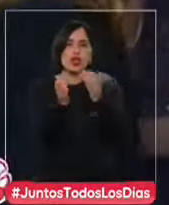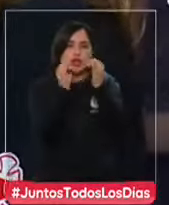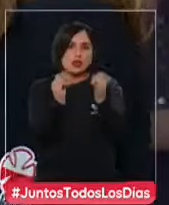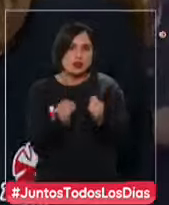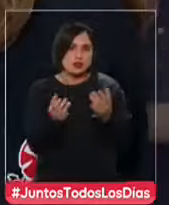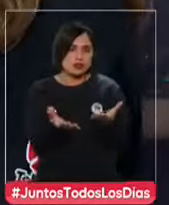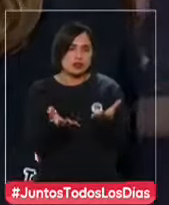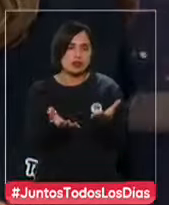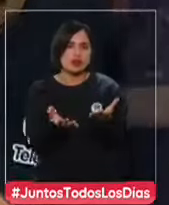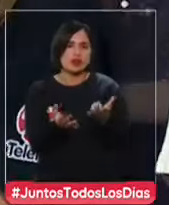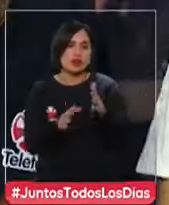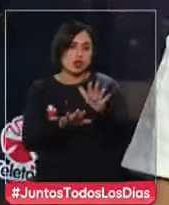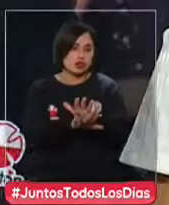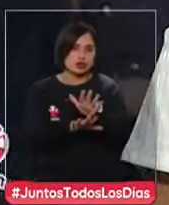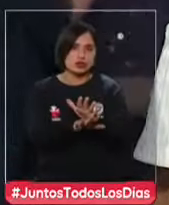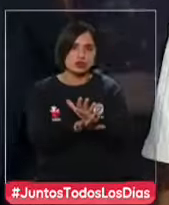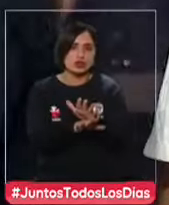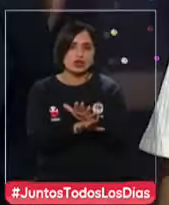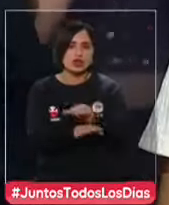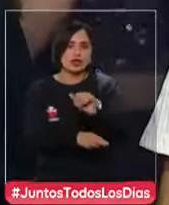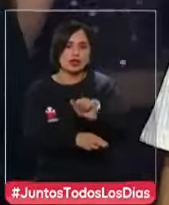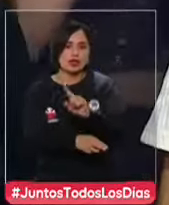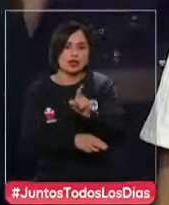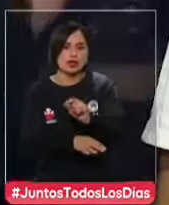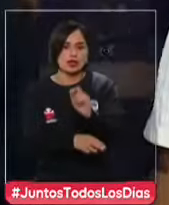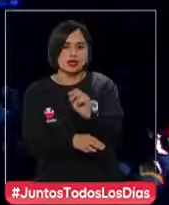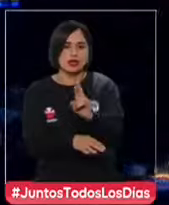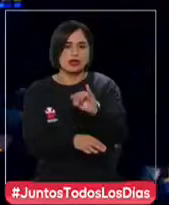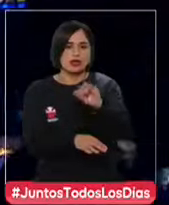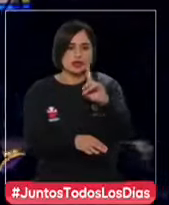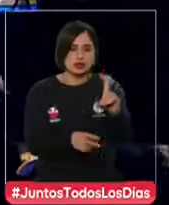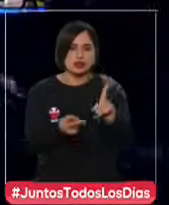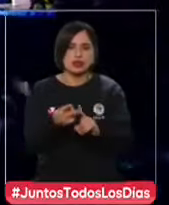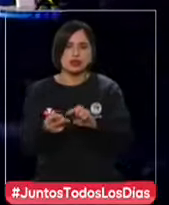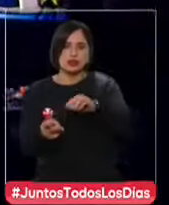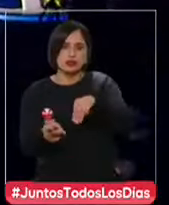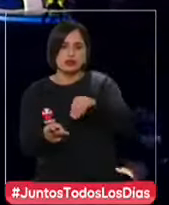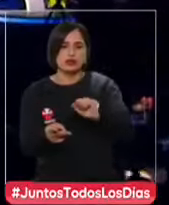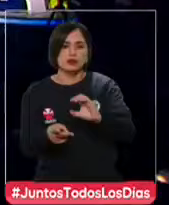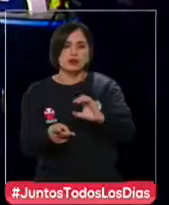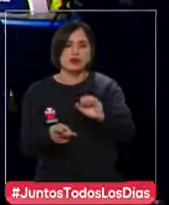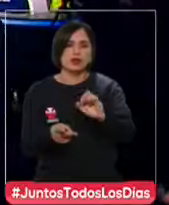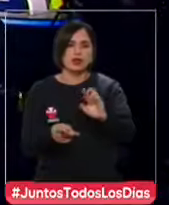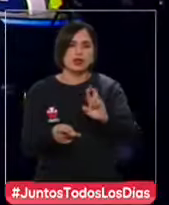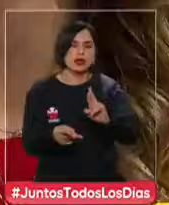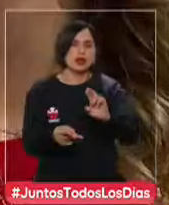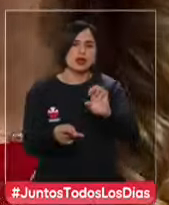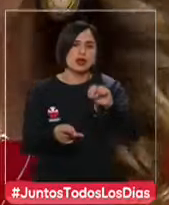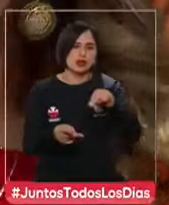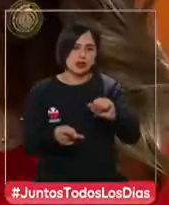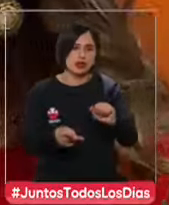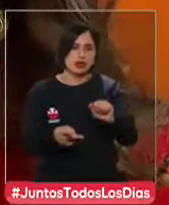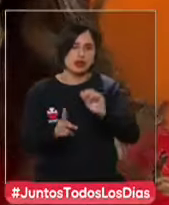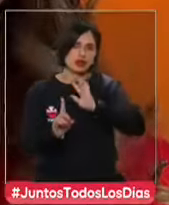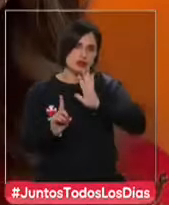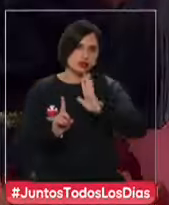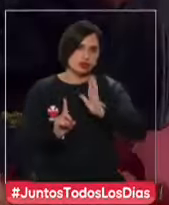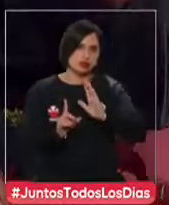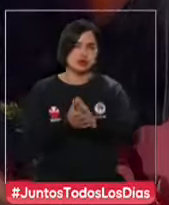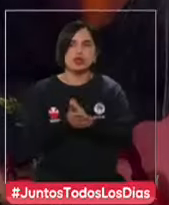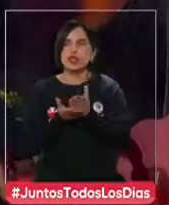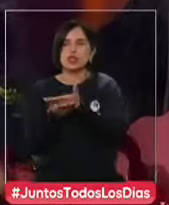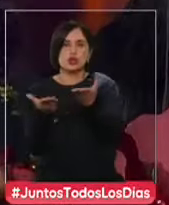esta obra espectacular, Astrid, Macarena, se despiden de la Teletón también con su directora y con estos